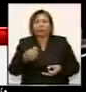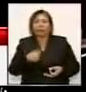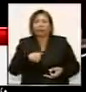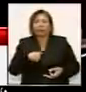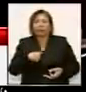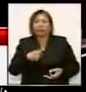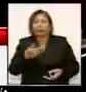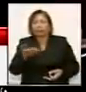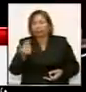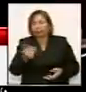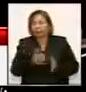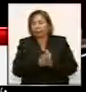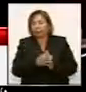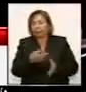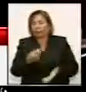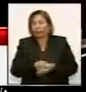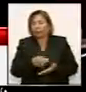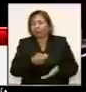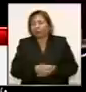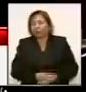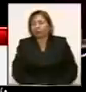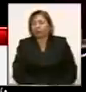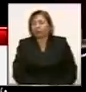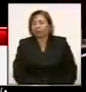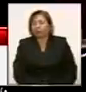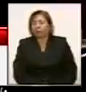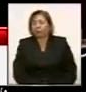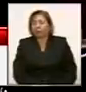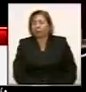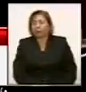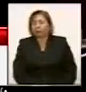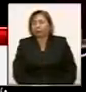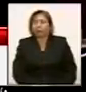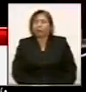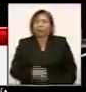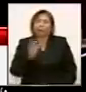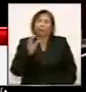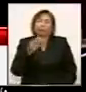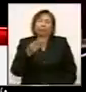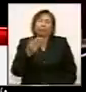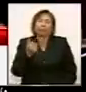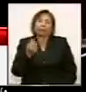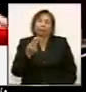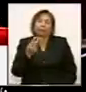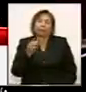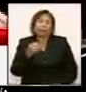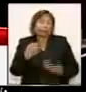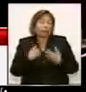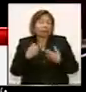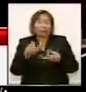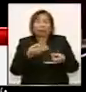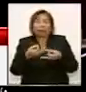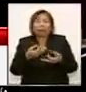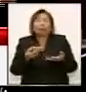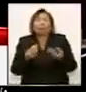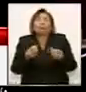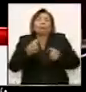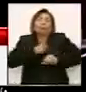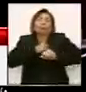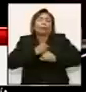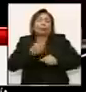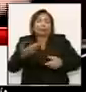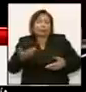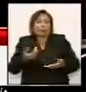he pedido al ministro de Economía, el pedido del fiscal Chávez Cotrina, porque no tienen presupuesto, tienen más que no tienen nada. ¿Cómo quieren luchar